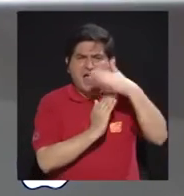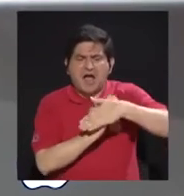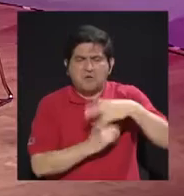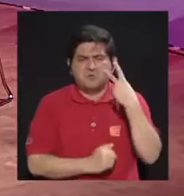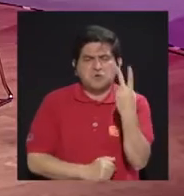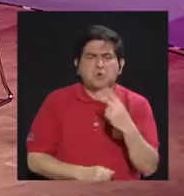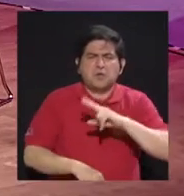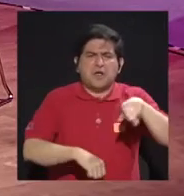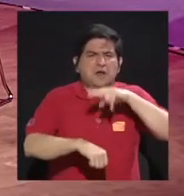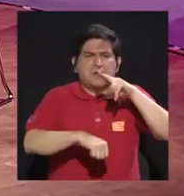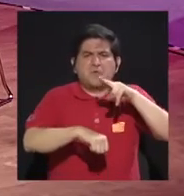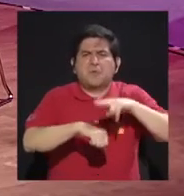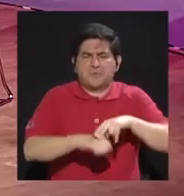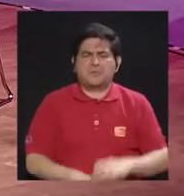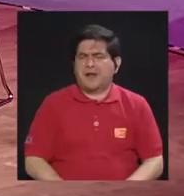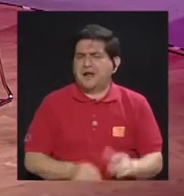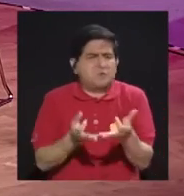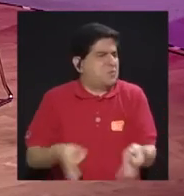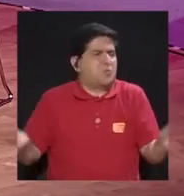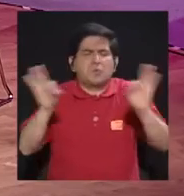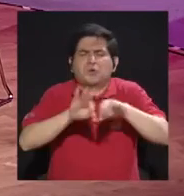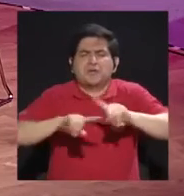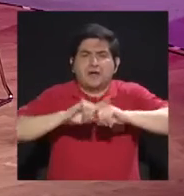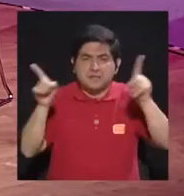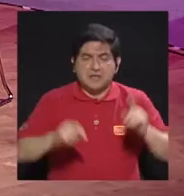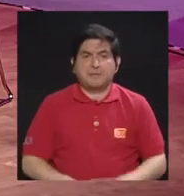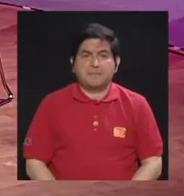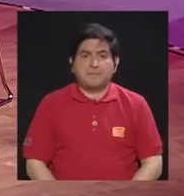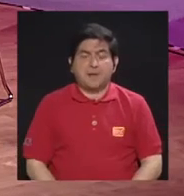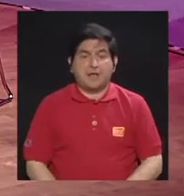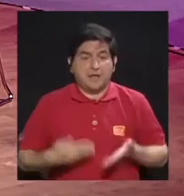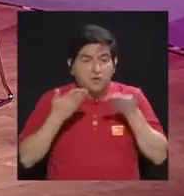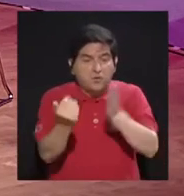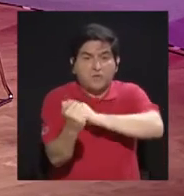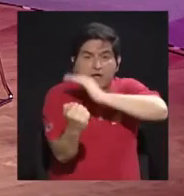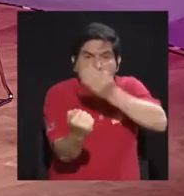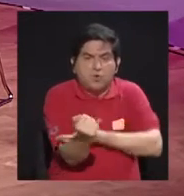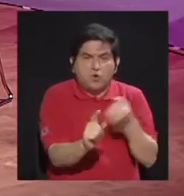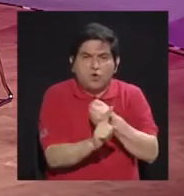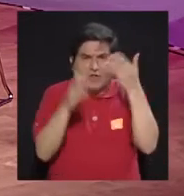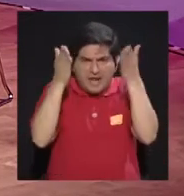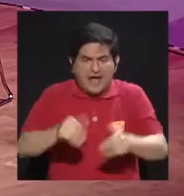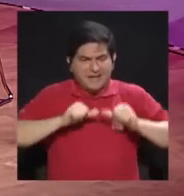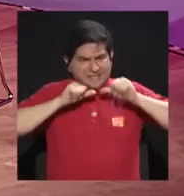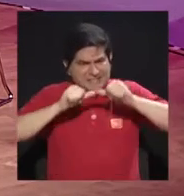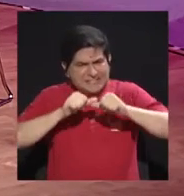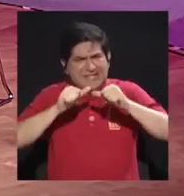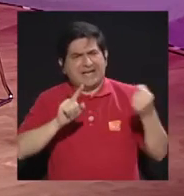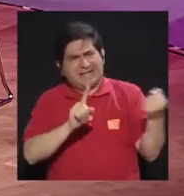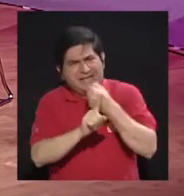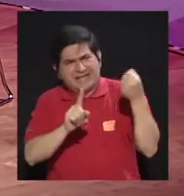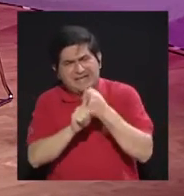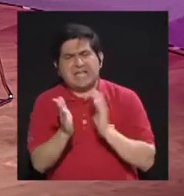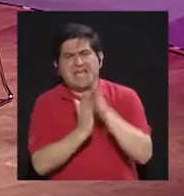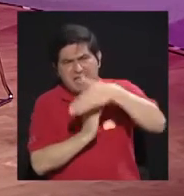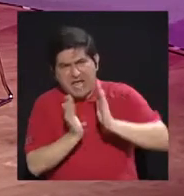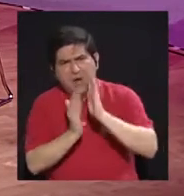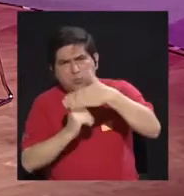como algo no importante, pero además damos el poder a los agresores para que continúen cometiendo agresiones y